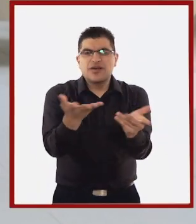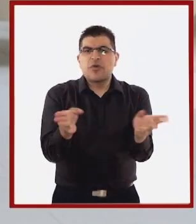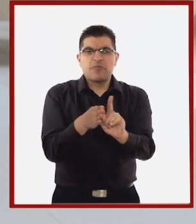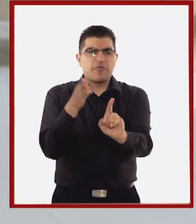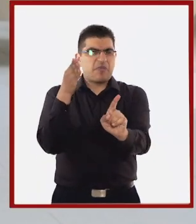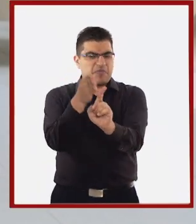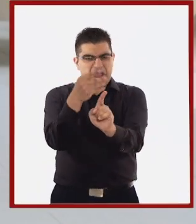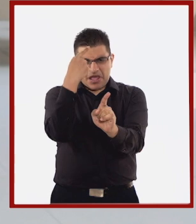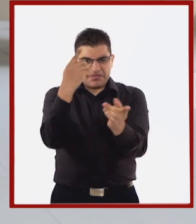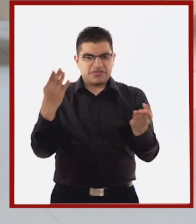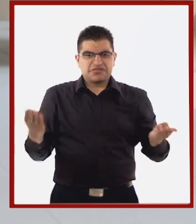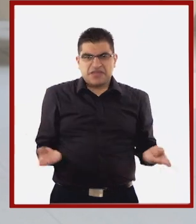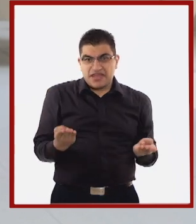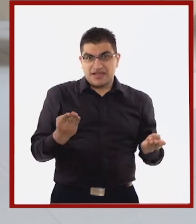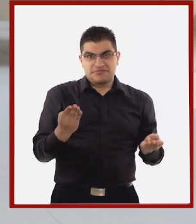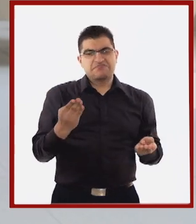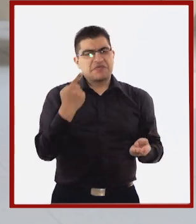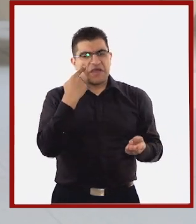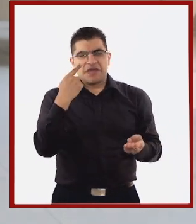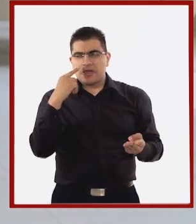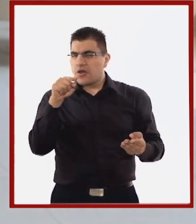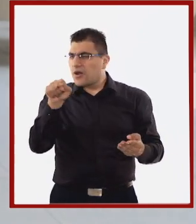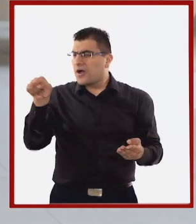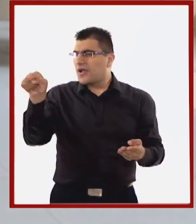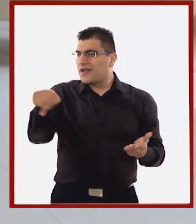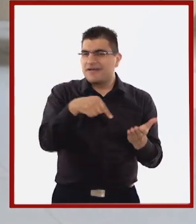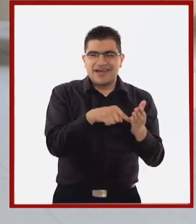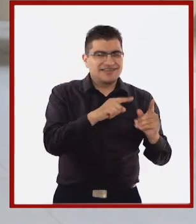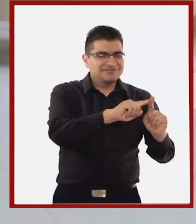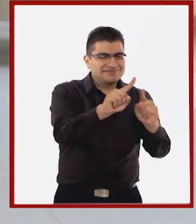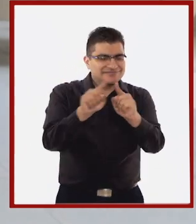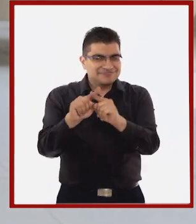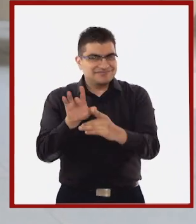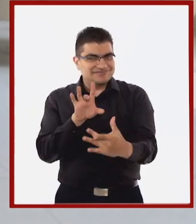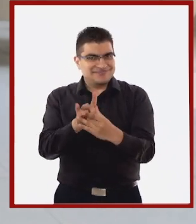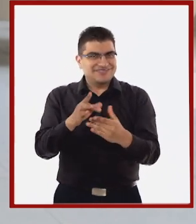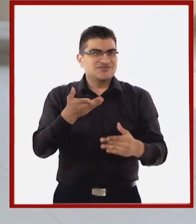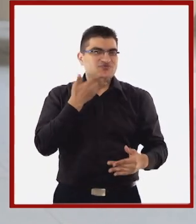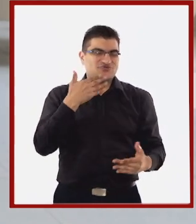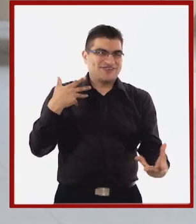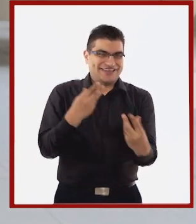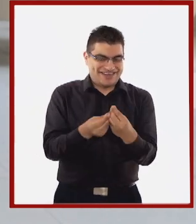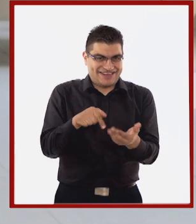cuanto puedan salir a pasear, dense una vuelta. Seguimos con Jóvenes en TV.